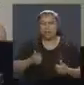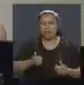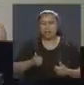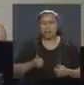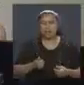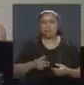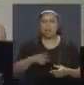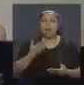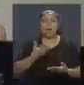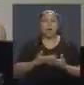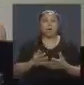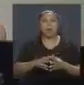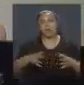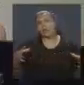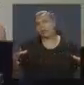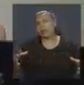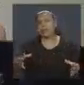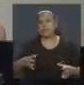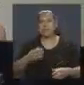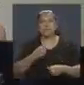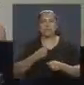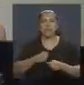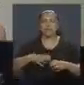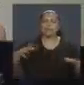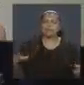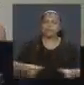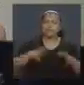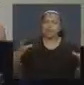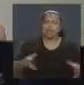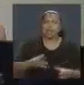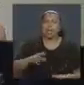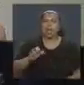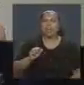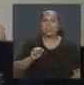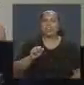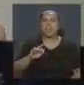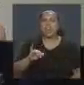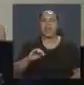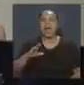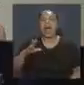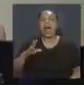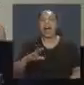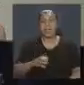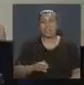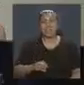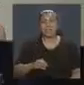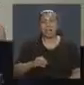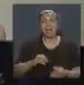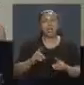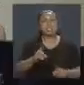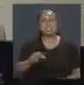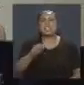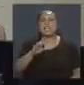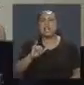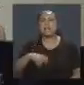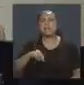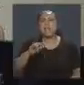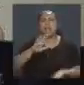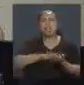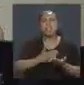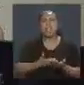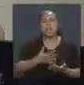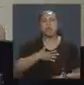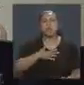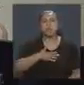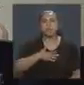esfuerzos por parte de los directivos de salud primaria de Arica, por parte de la municipalidad, por parte de la Seremia de Salud. Pero esto de verdad